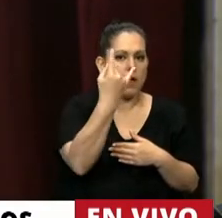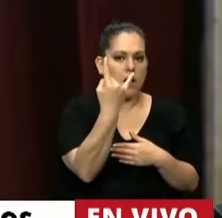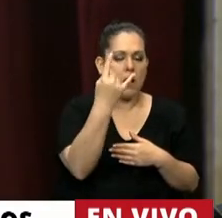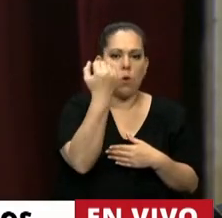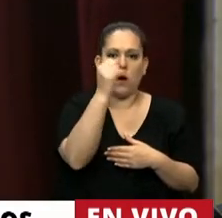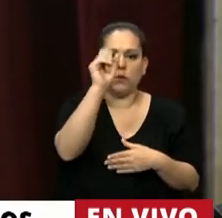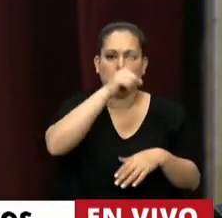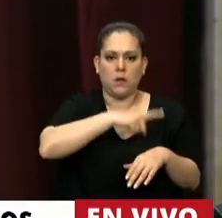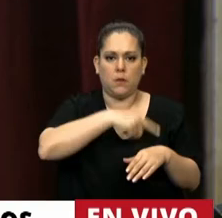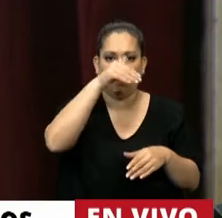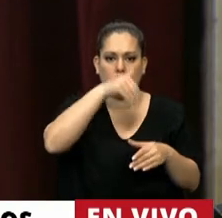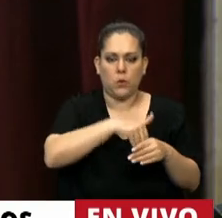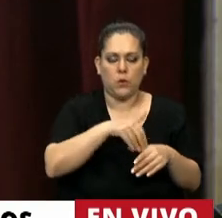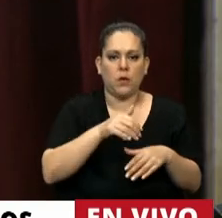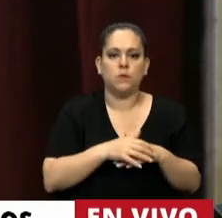Ausente a la hora de votar.